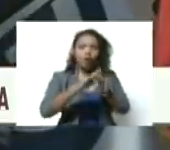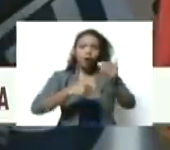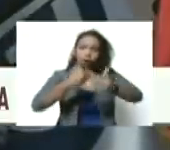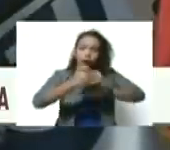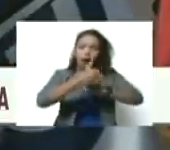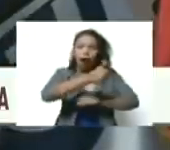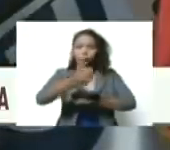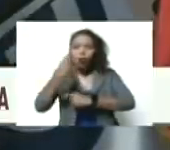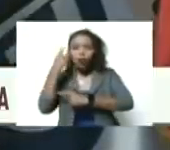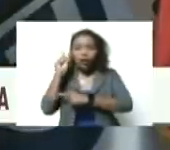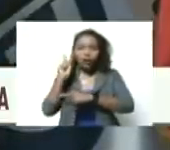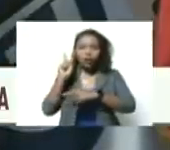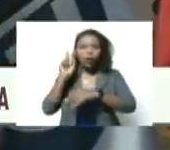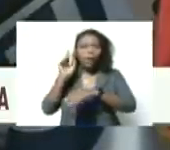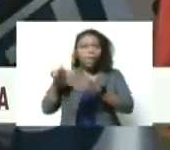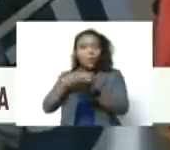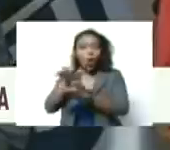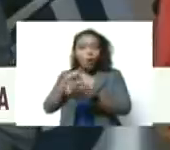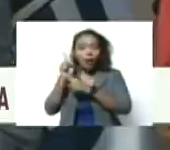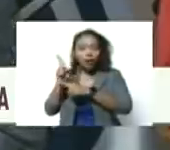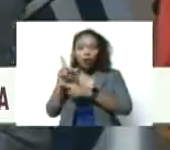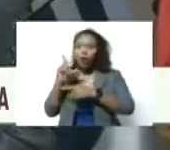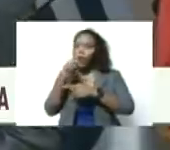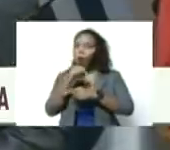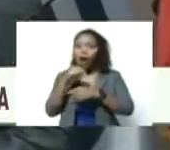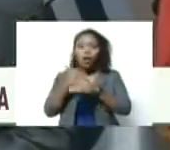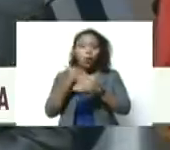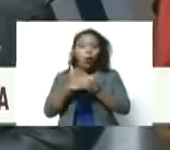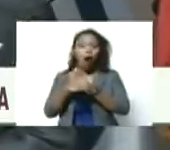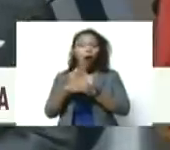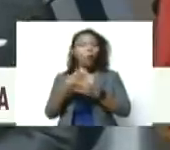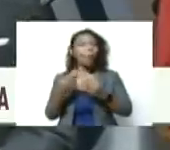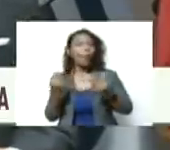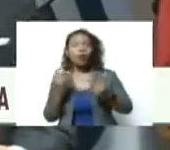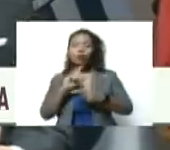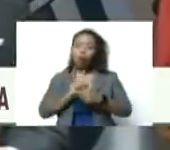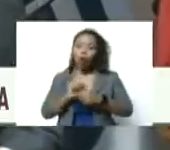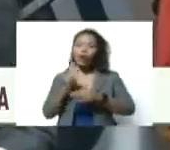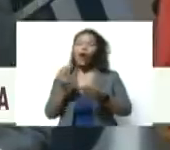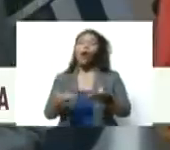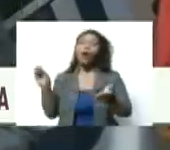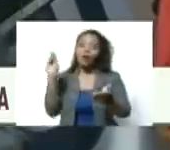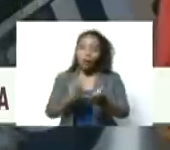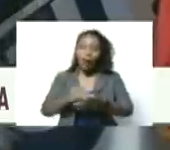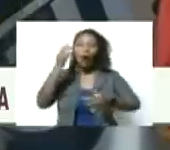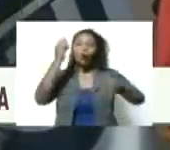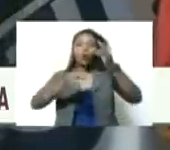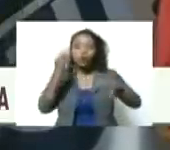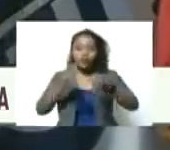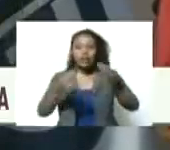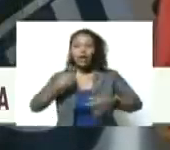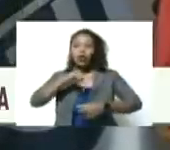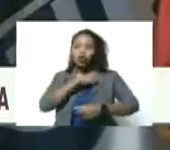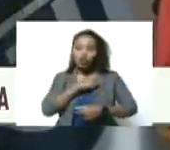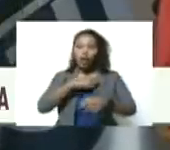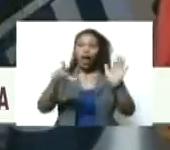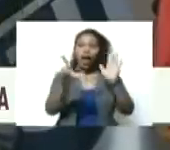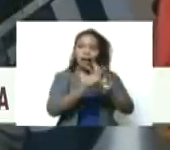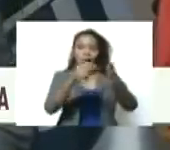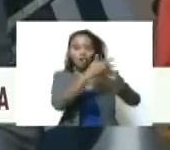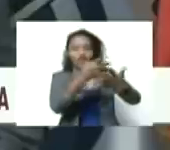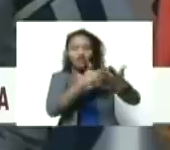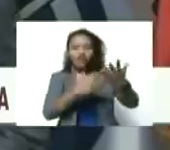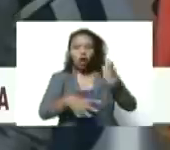casos para que no haya impunidad, para que se reivindique la justicia, para que la letra de nuestra Constitución